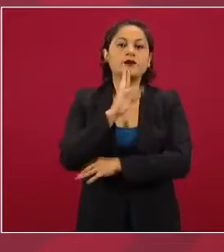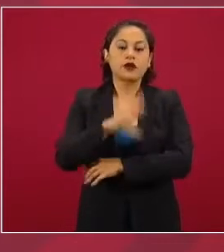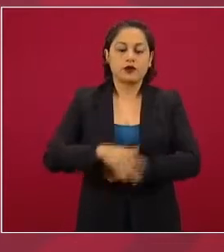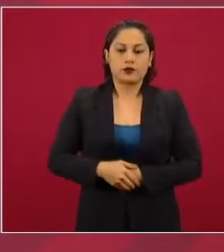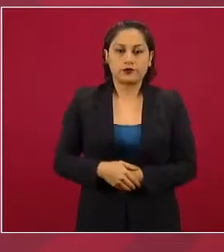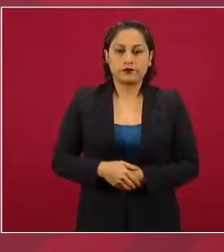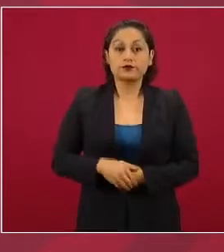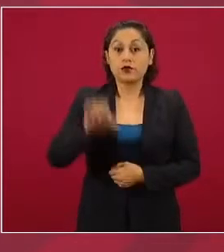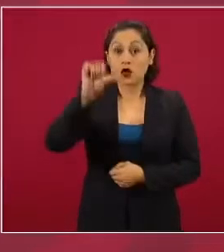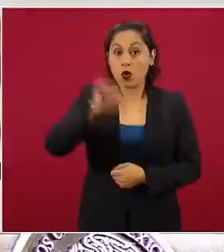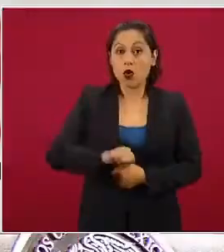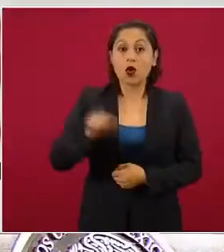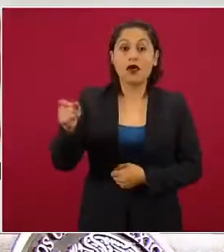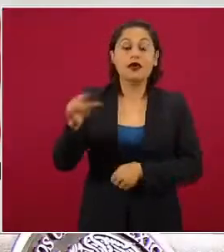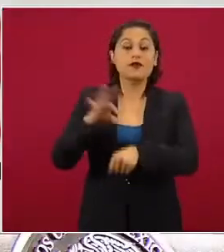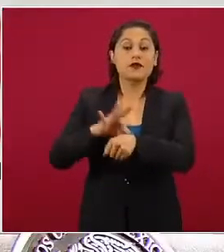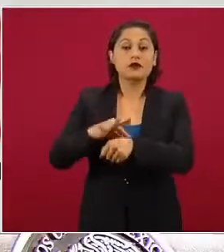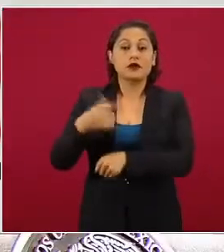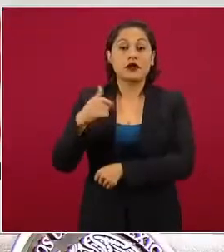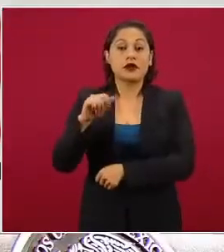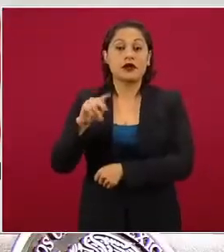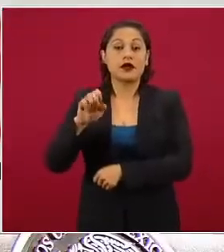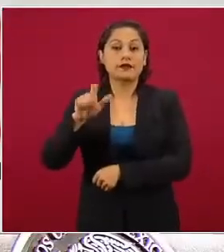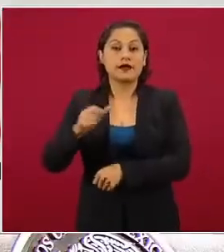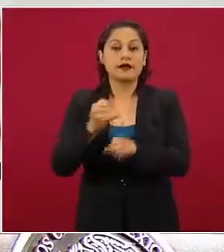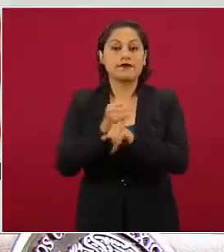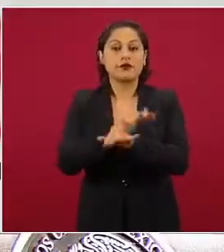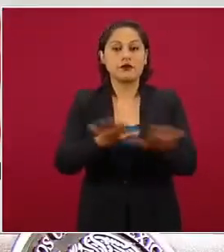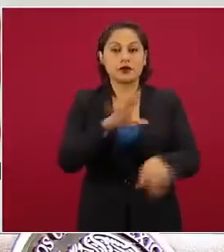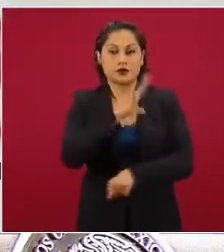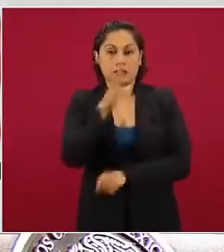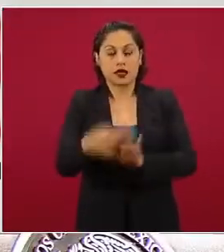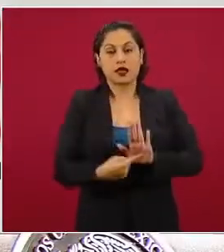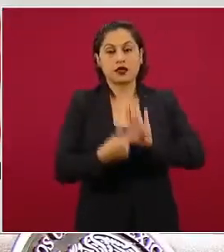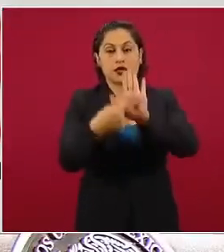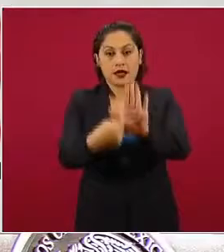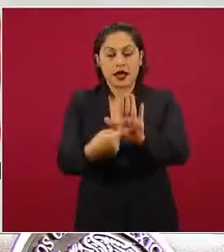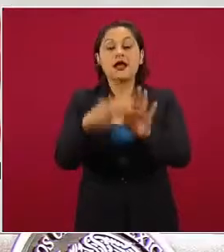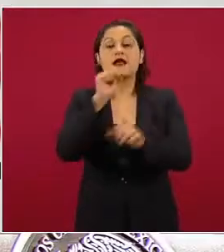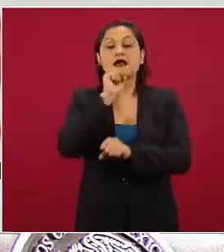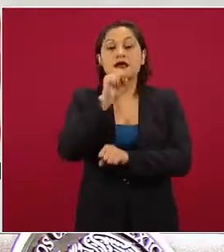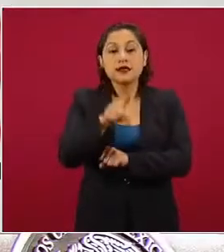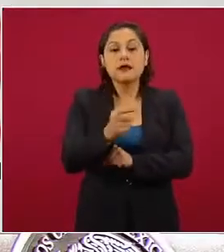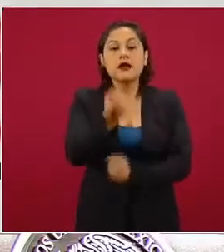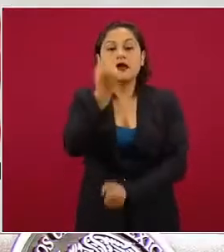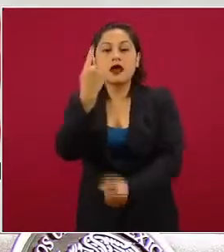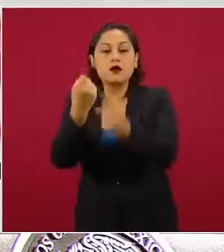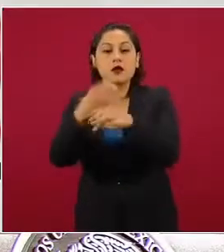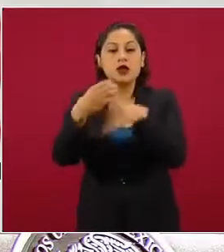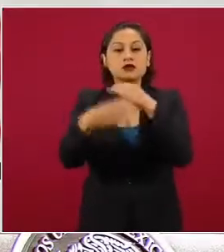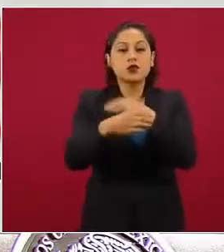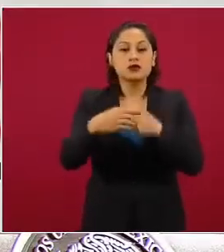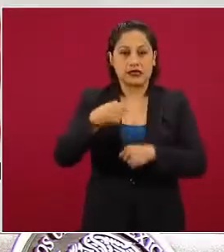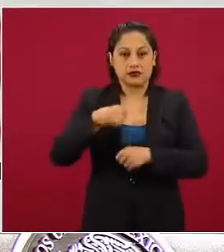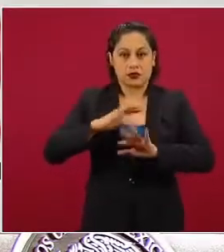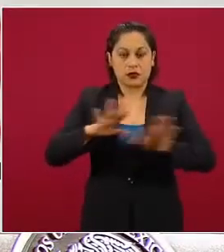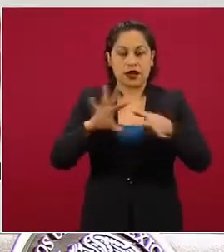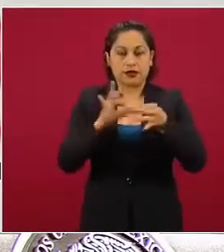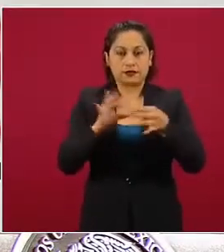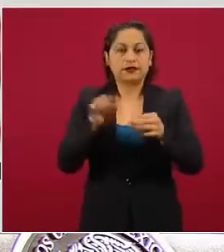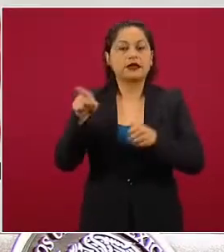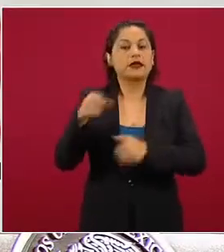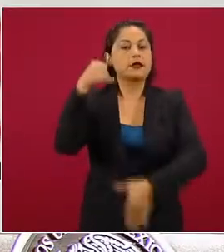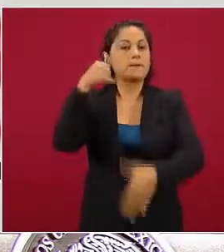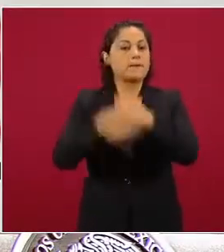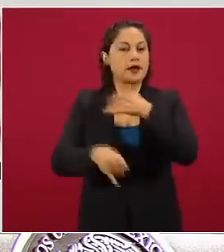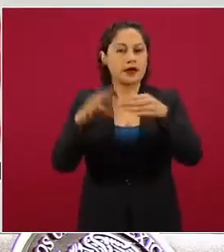presentará el informe técnico y además lo ampliará algunos de los puntos que me estoy refiriendo para que tengamos